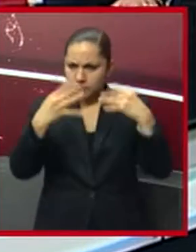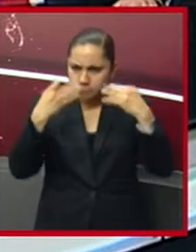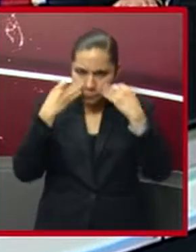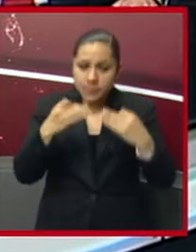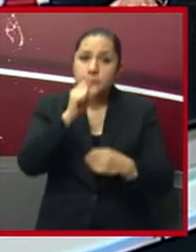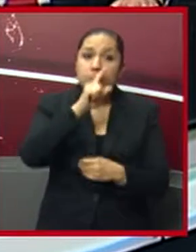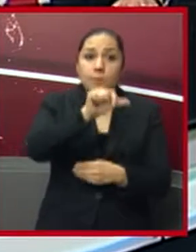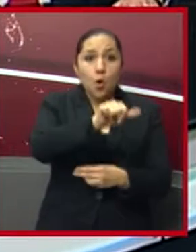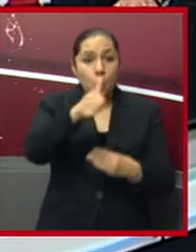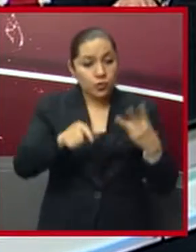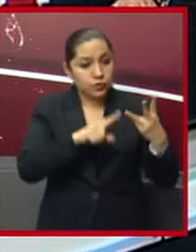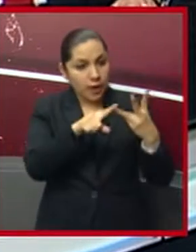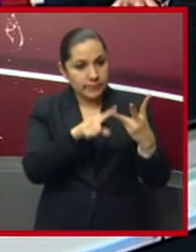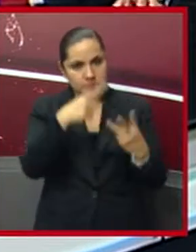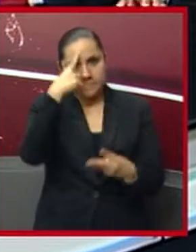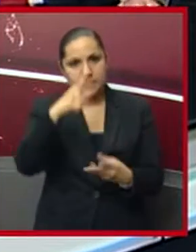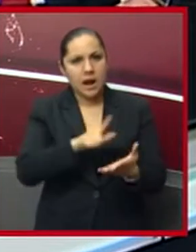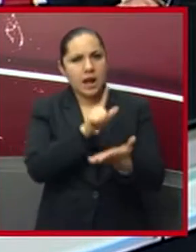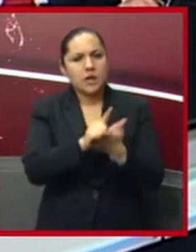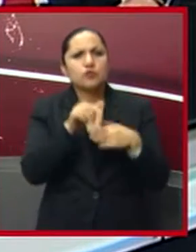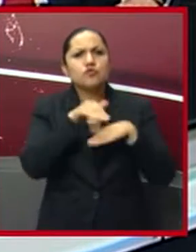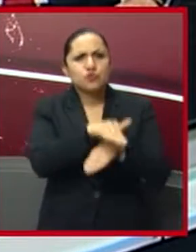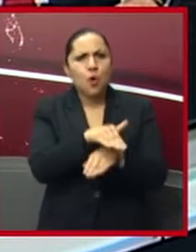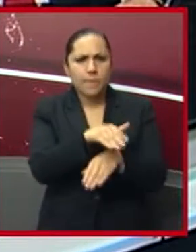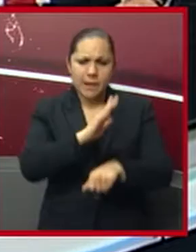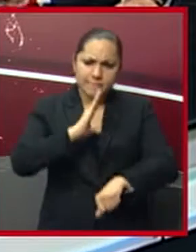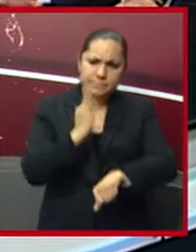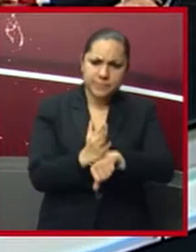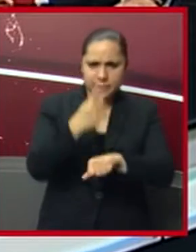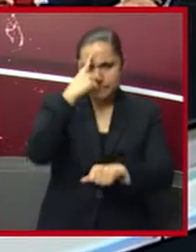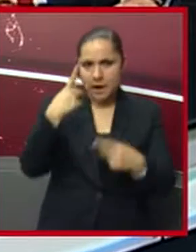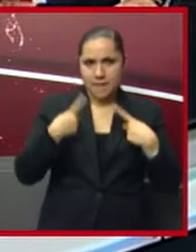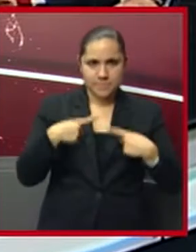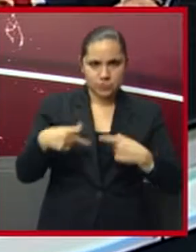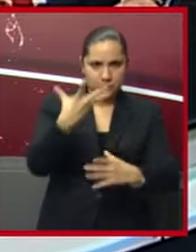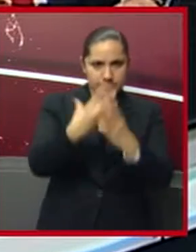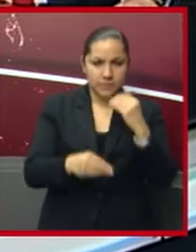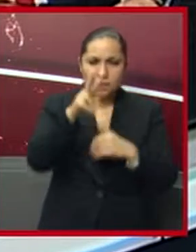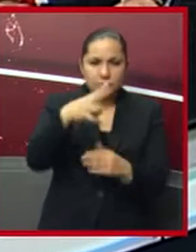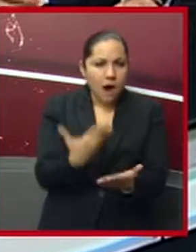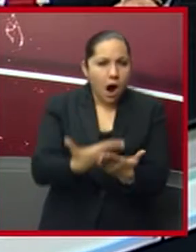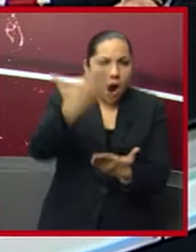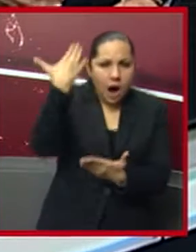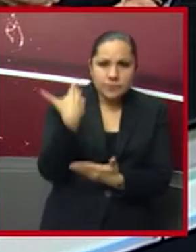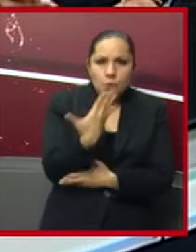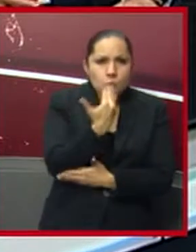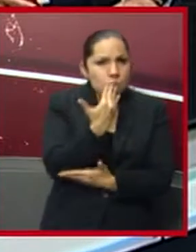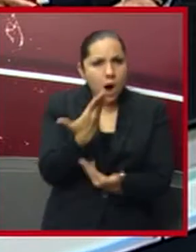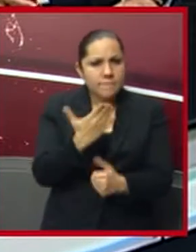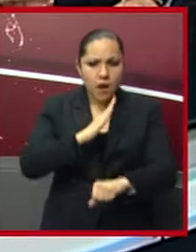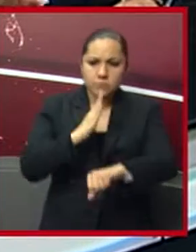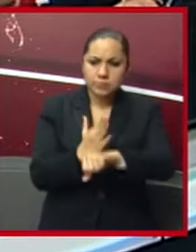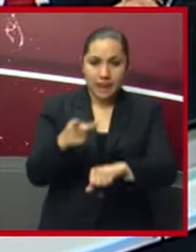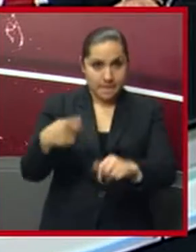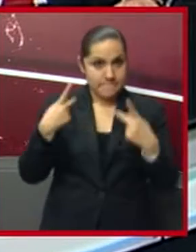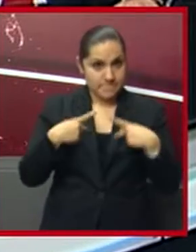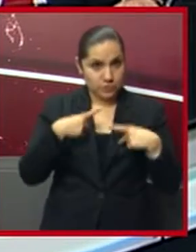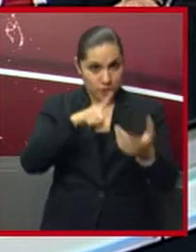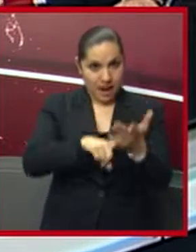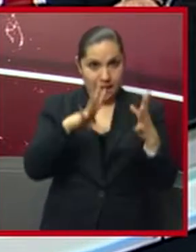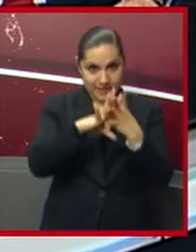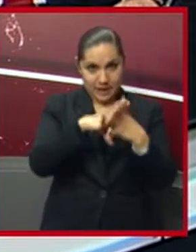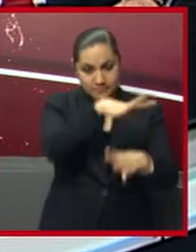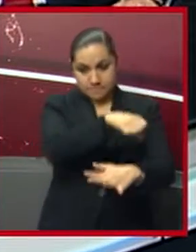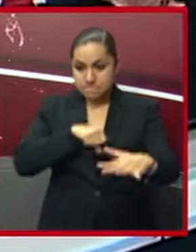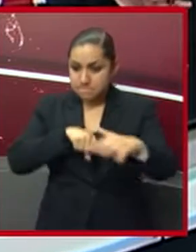un dato muy curioso y creo que de interés para la ciudadanía. Sí, sin duda. No estaba penalizado la fuga de reos. El reo se podía fugar y no tenía sanción